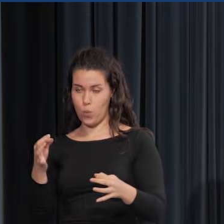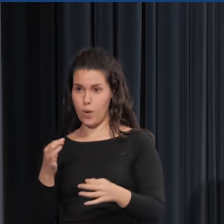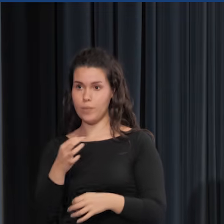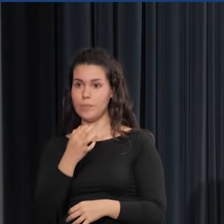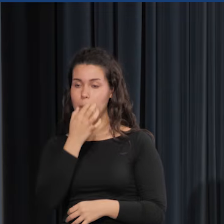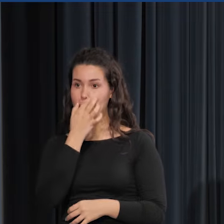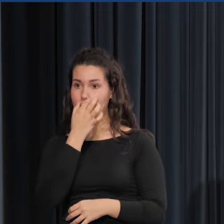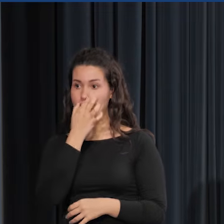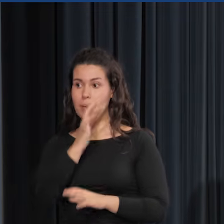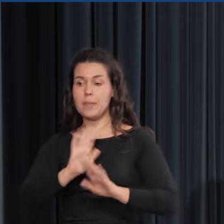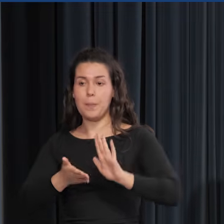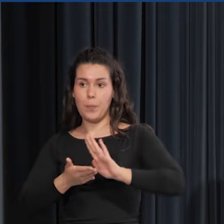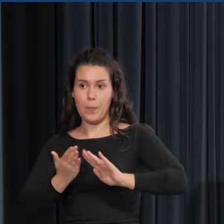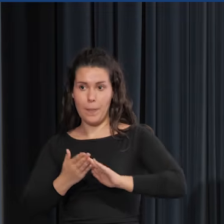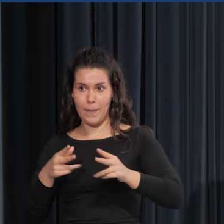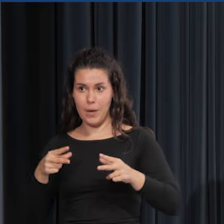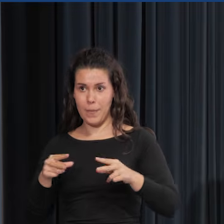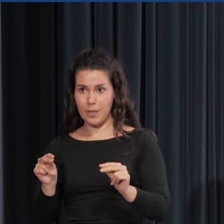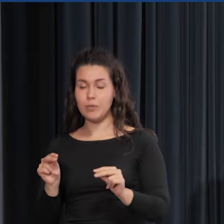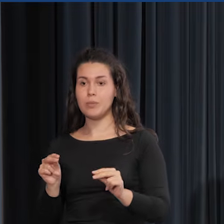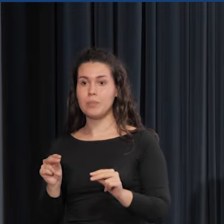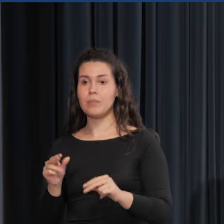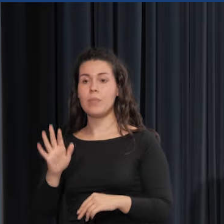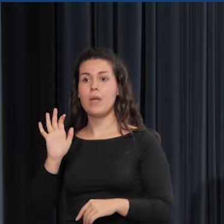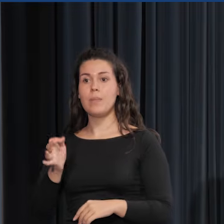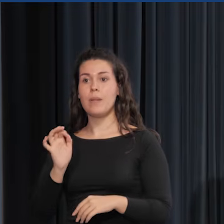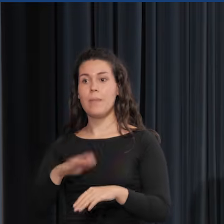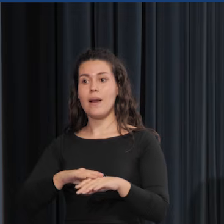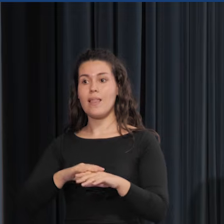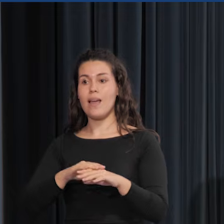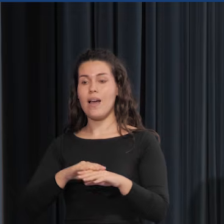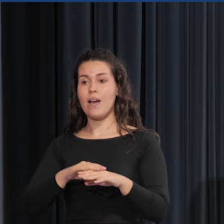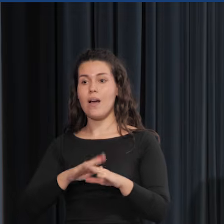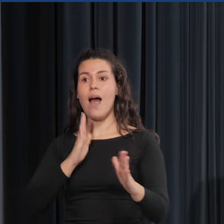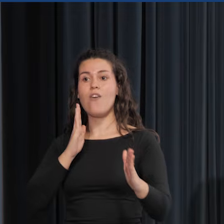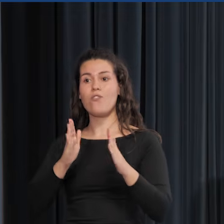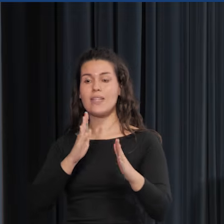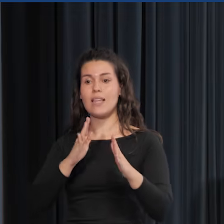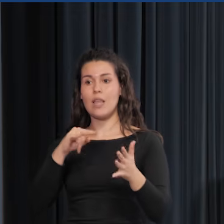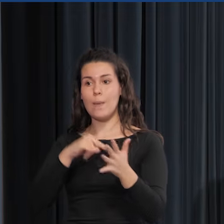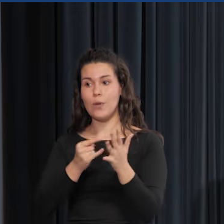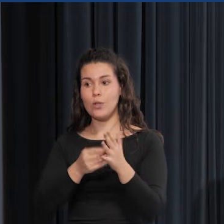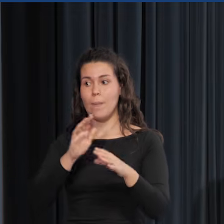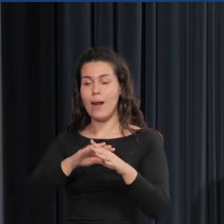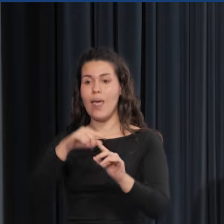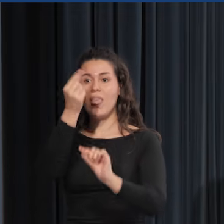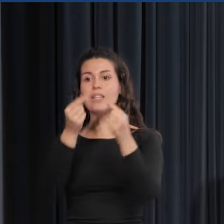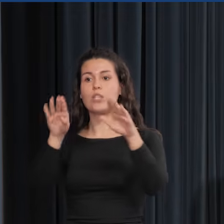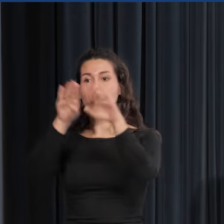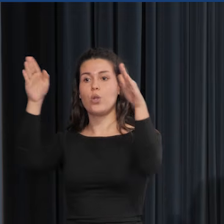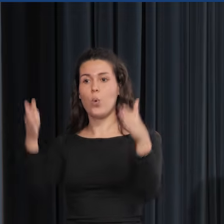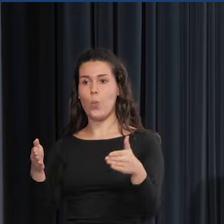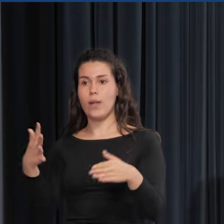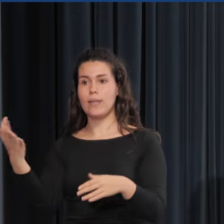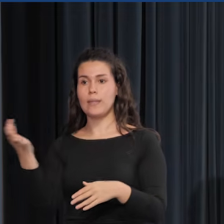la introducción, pues es necesario que en la fase de proyecto, en particular para el diseño de cubiertas, pues integremos